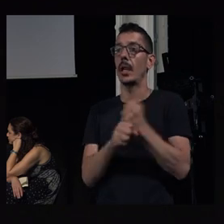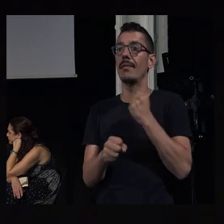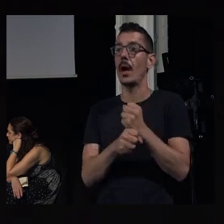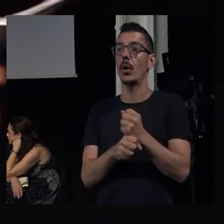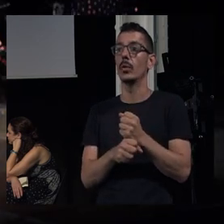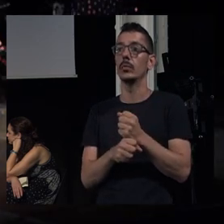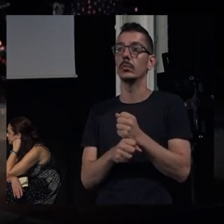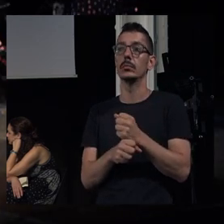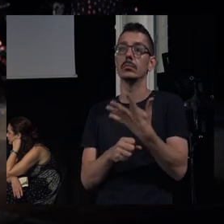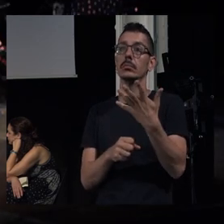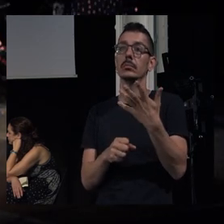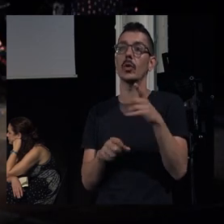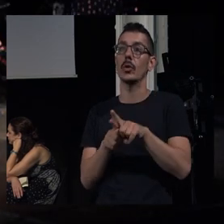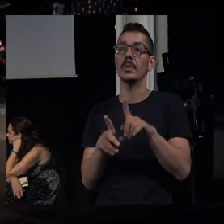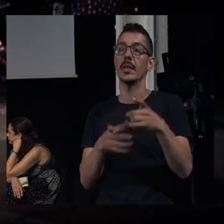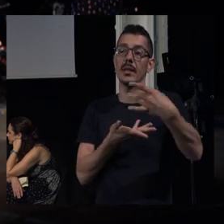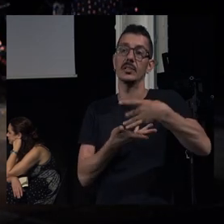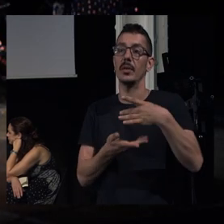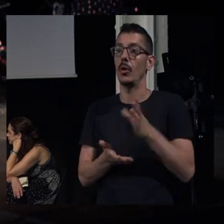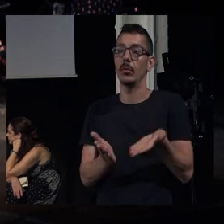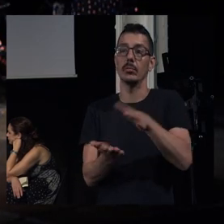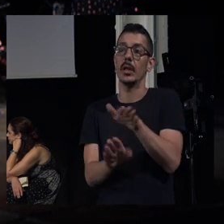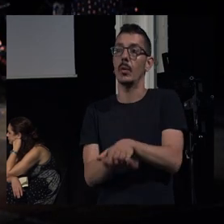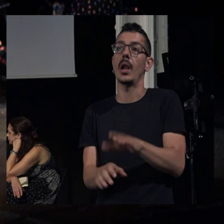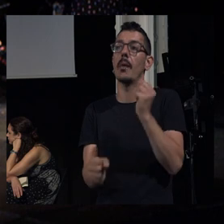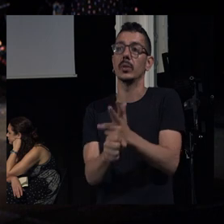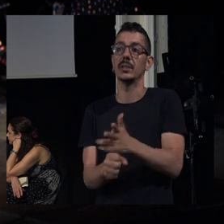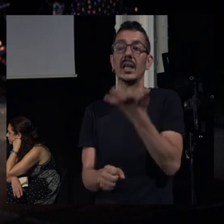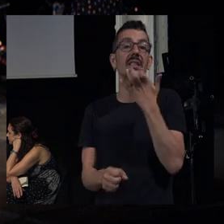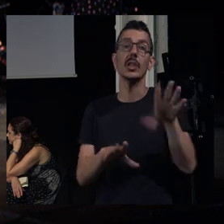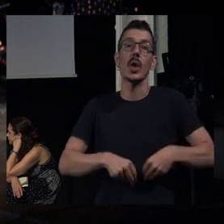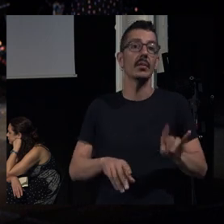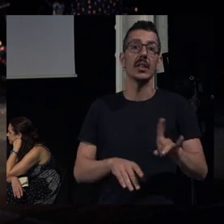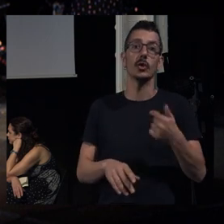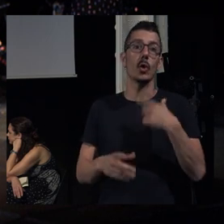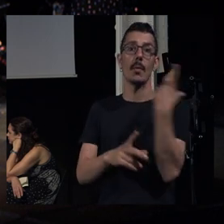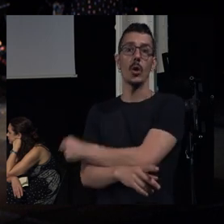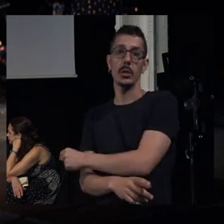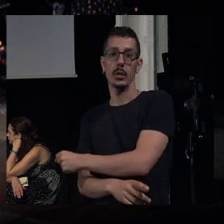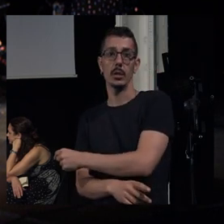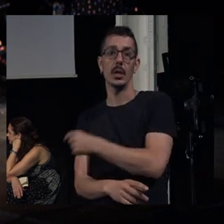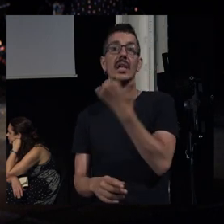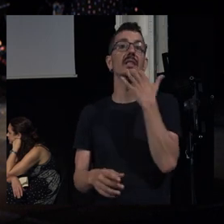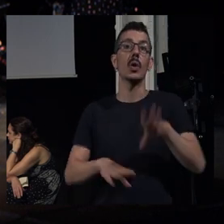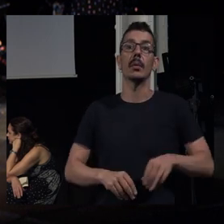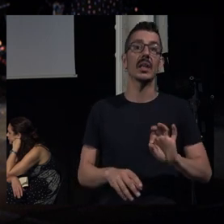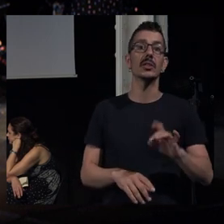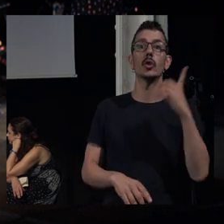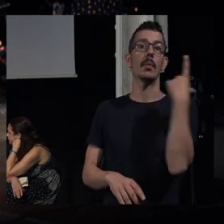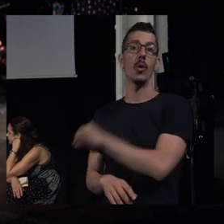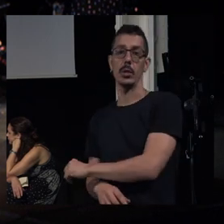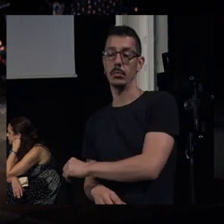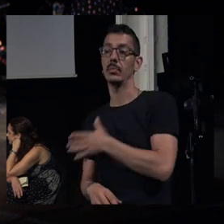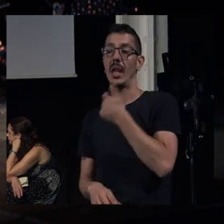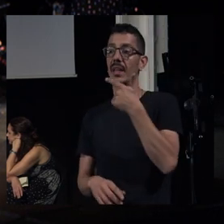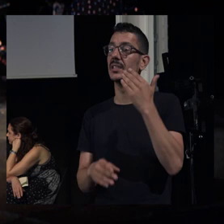si no aceptáis esto yo me voy, si no queréis esto yo me voy. Es decir, hay cosas que no se pueden pasar, ¿no? Pues, por